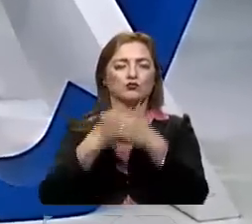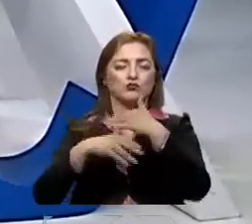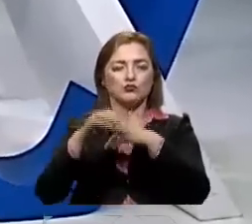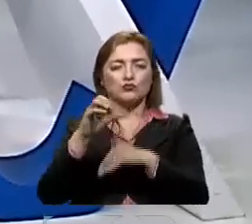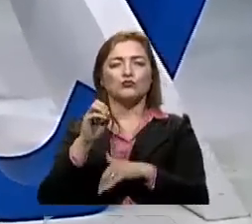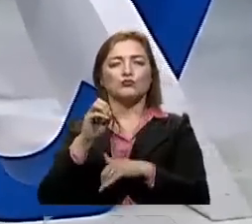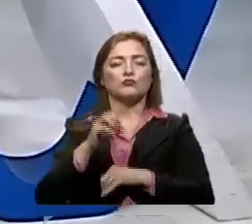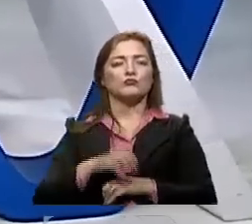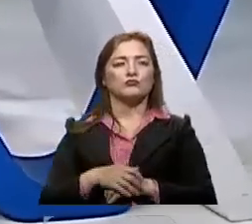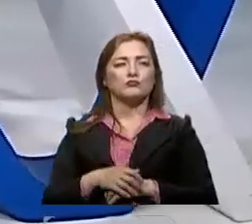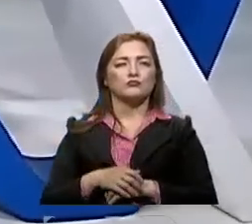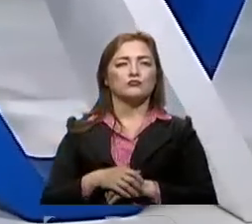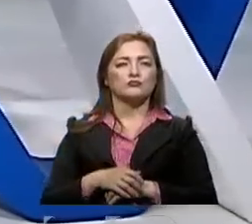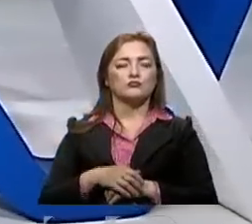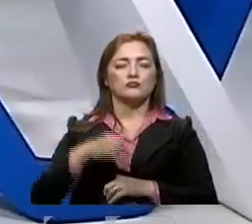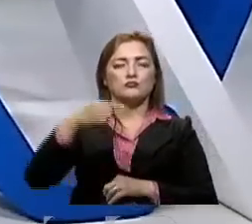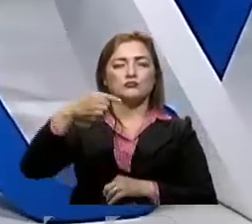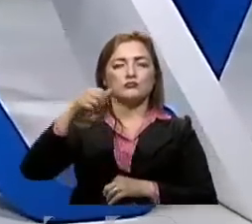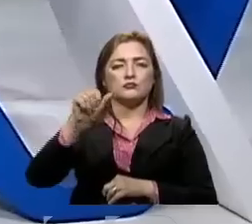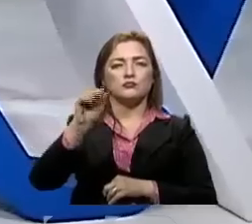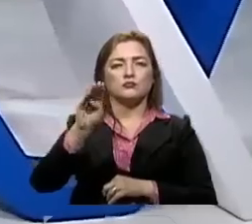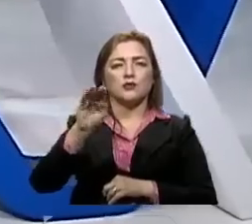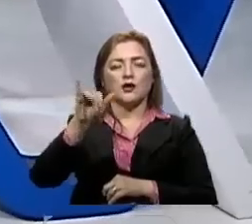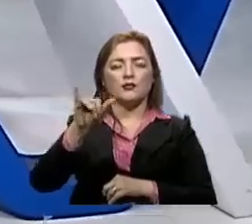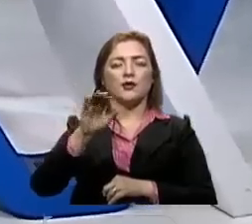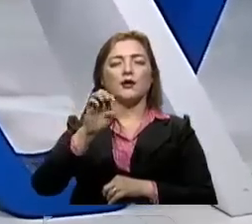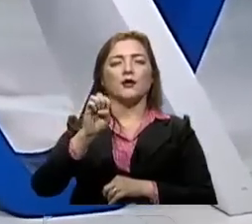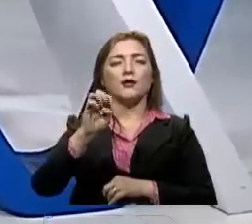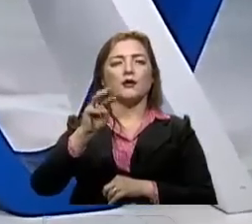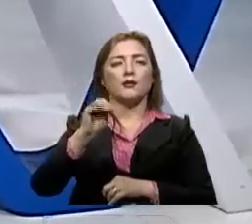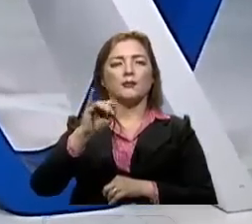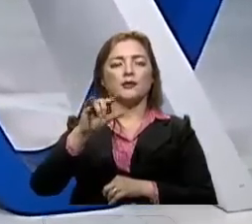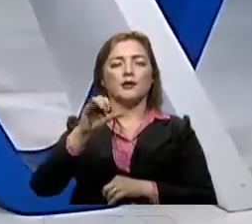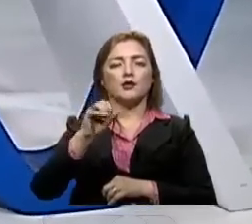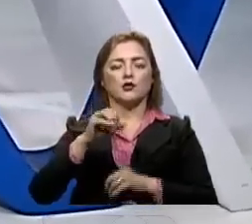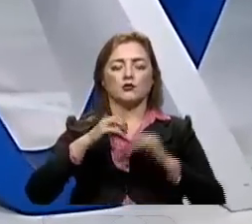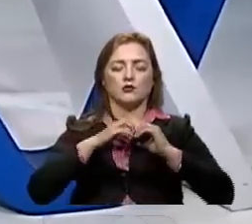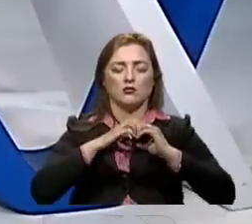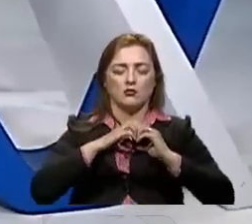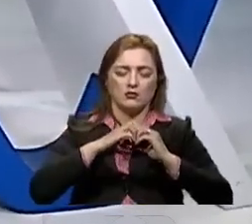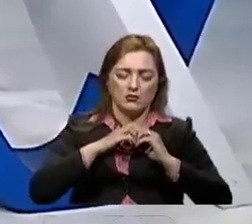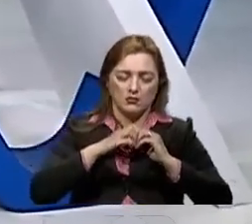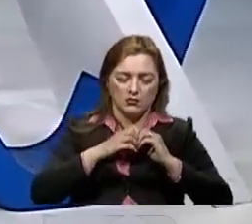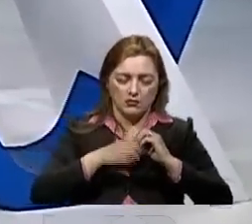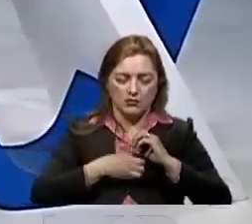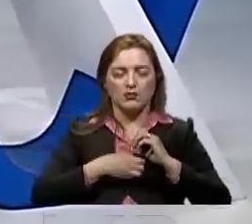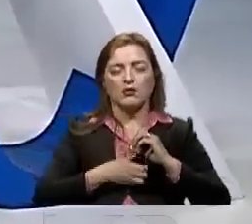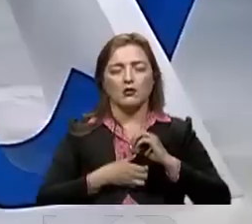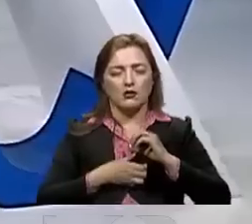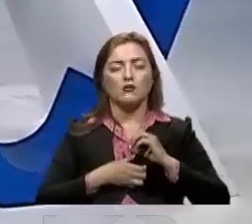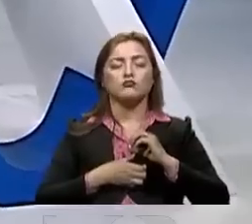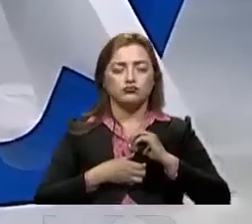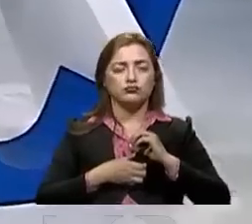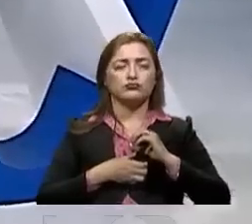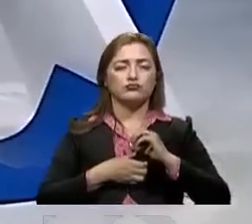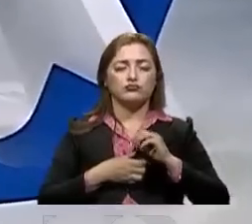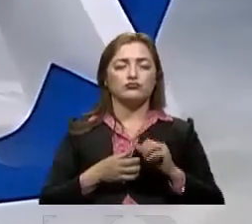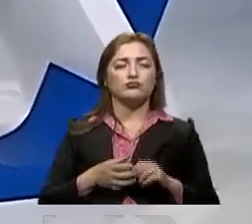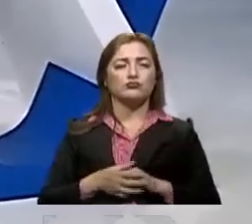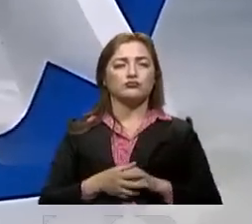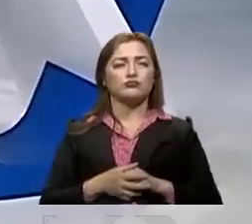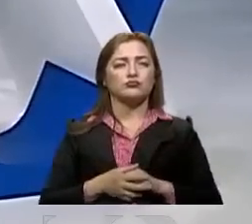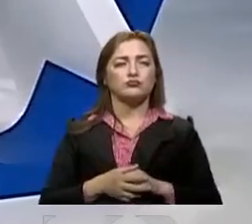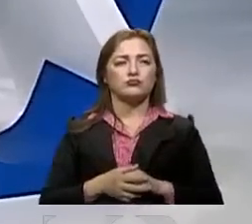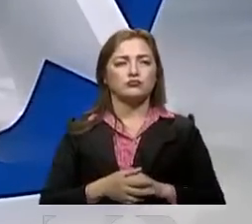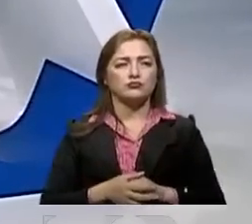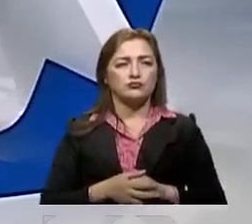hijos Gaby y Emilio están partidos del corazón. Y toma importancia lo que siempre decimos acá, ¿no?